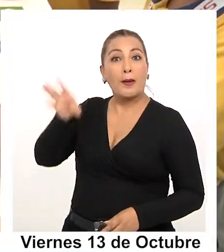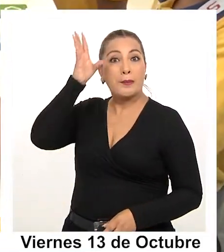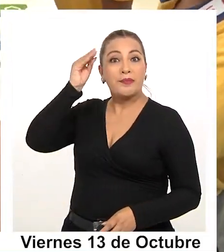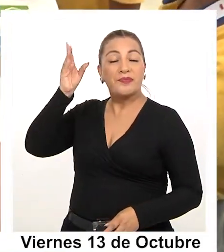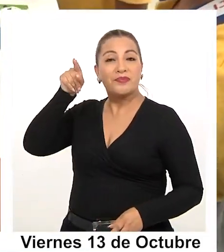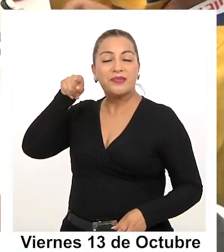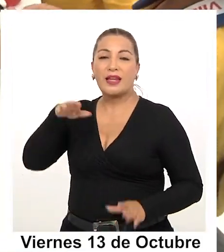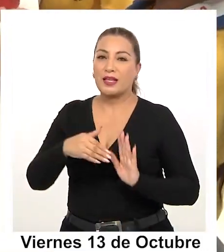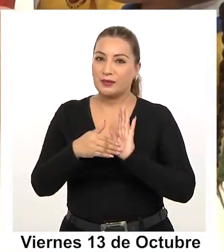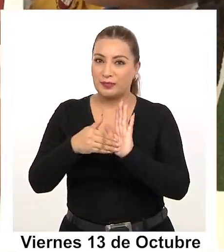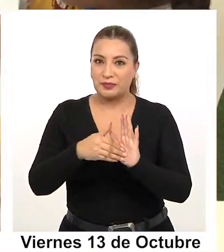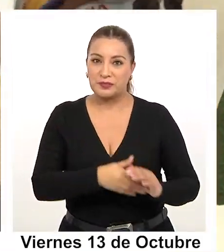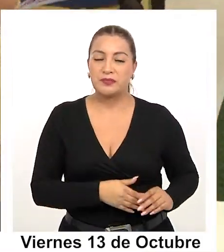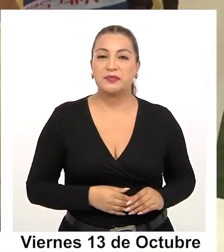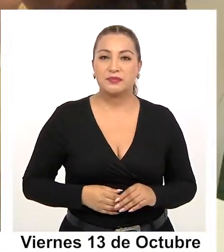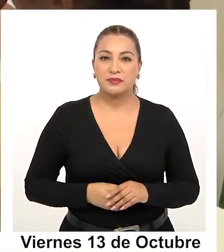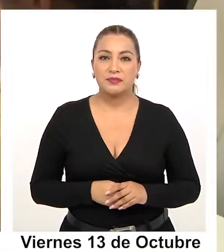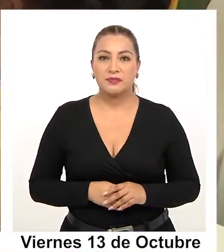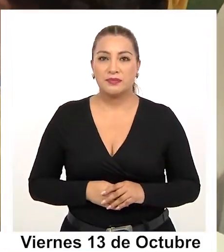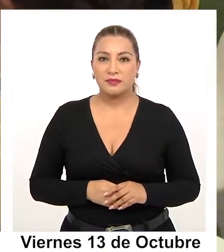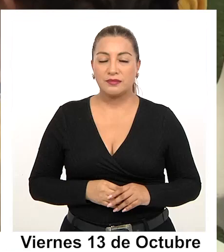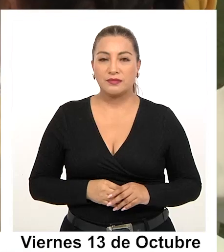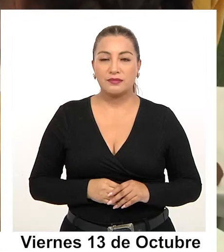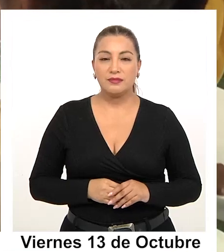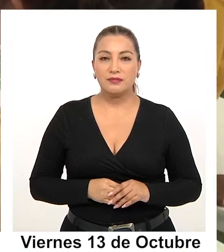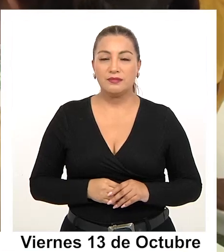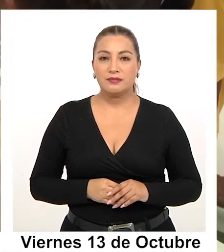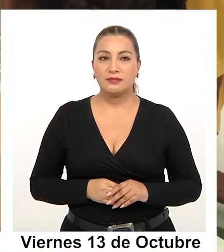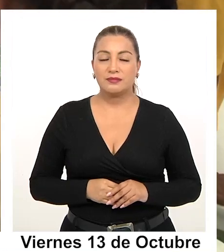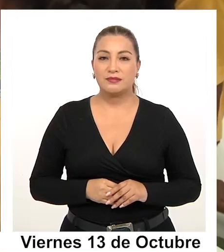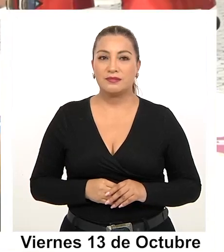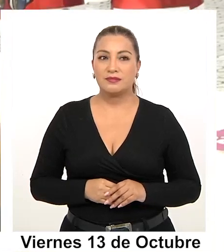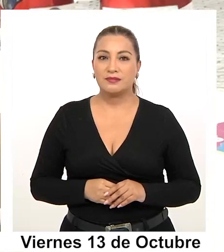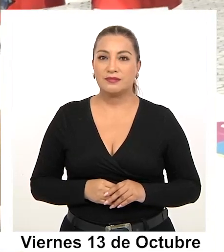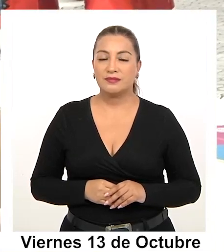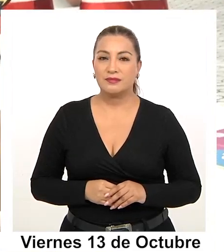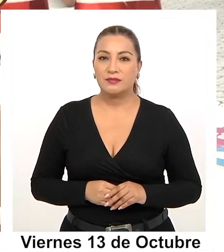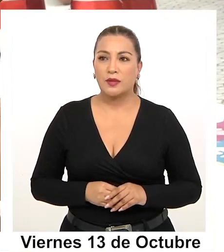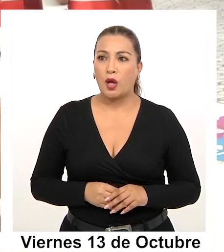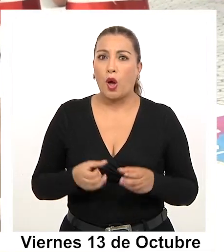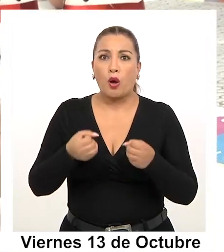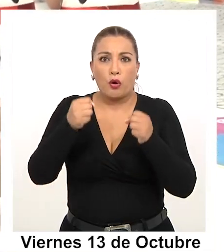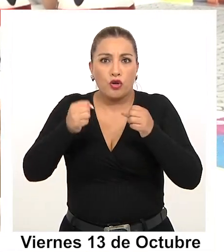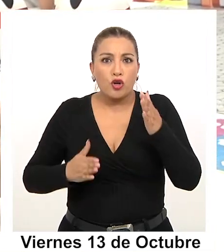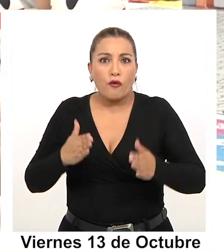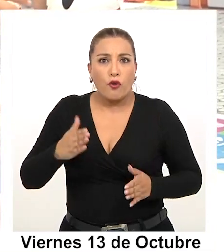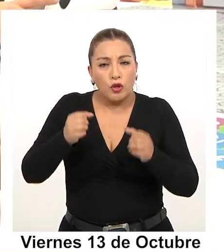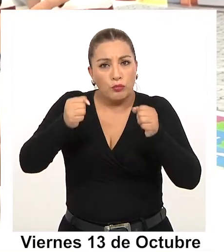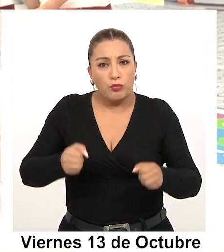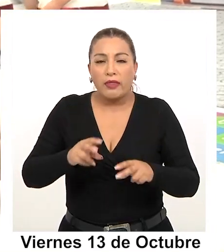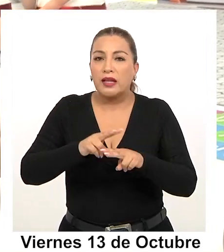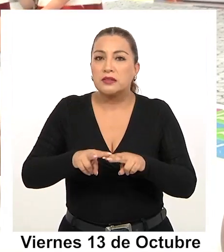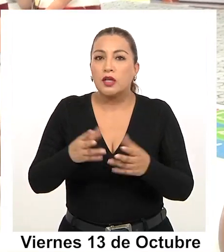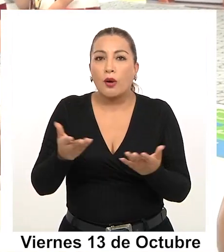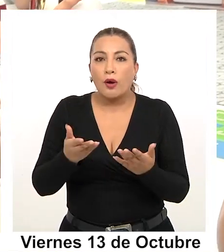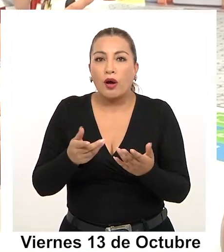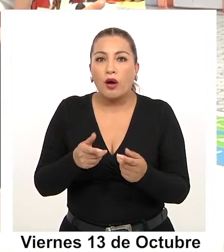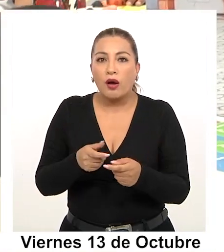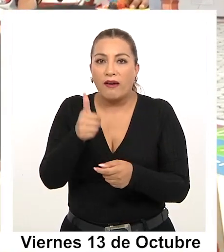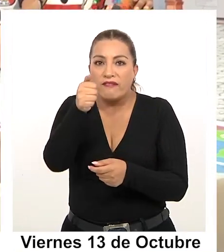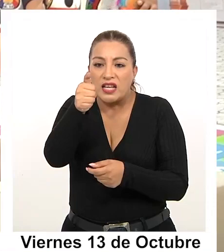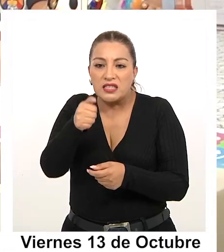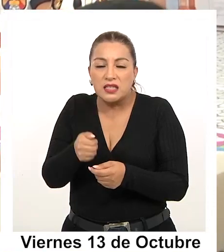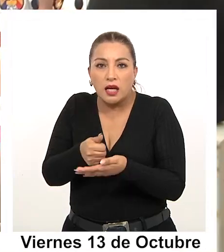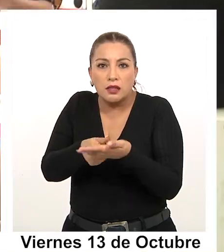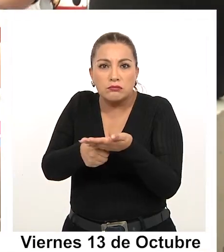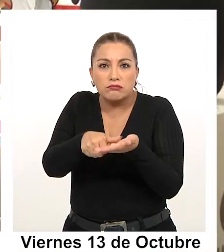lo expresan. Los robots son pandas y pueden hacer cualquier cosa solo con flechitas.